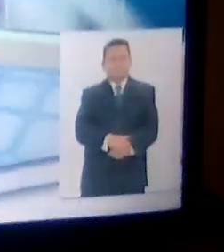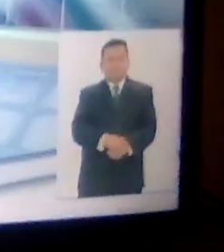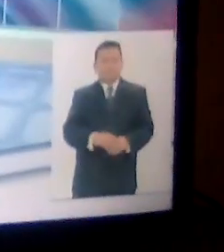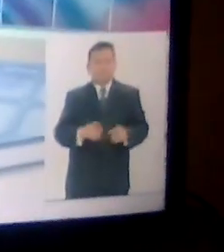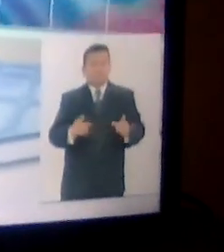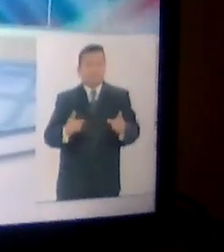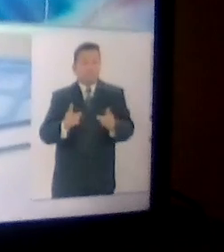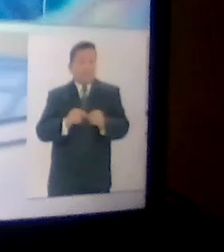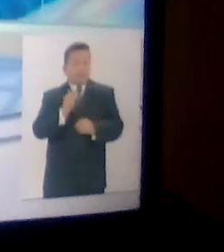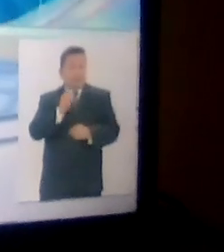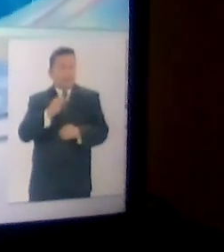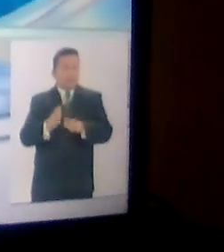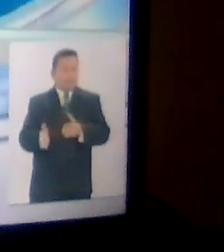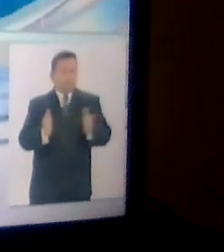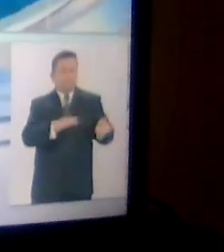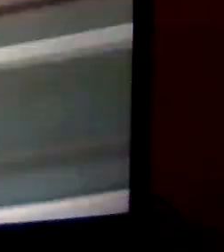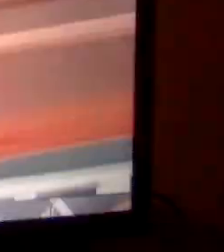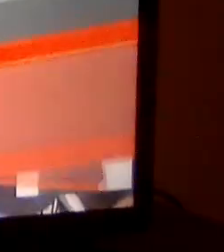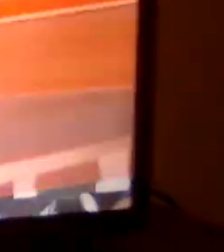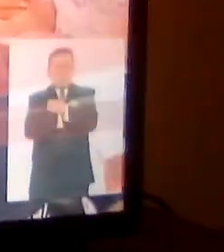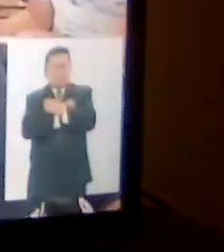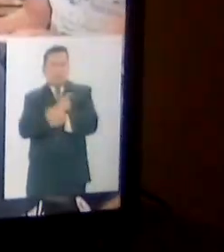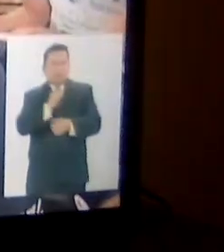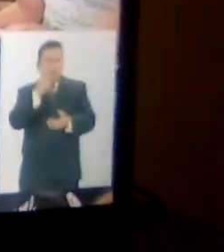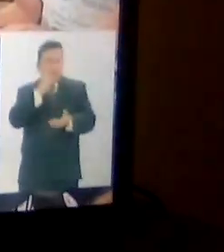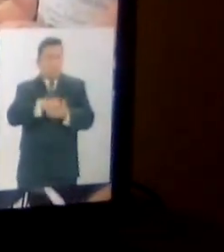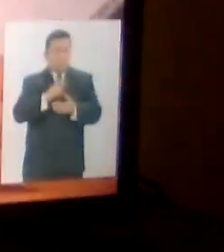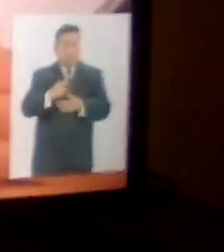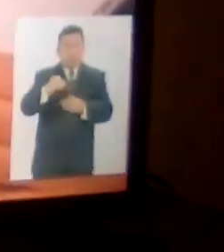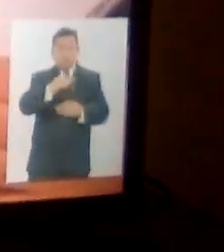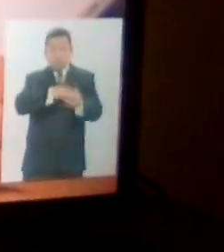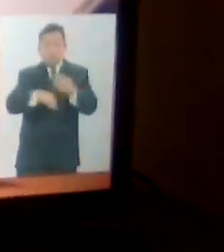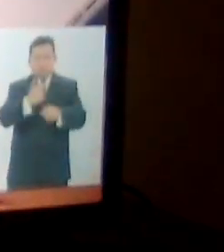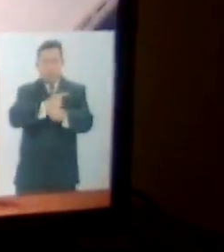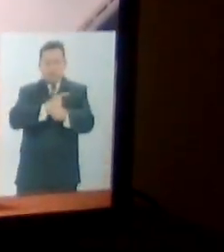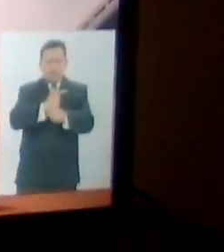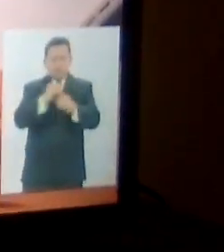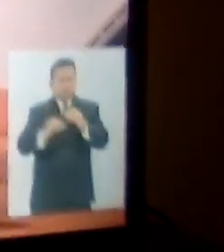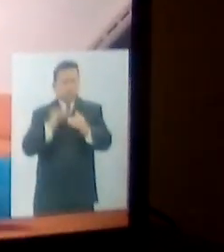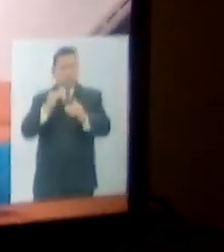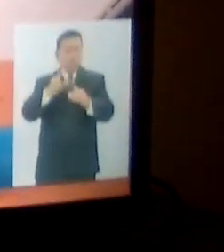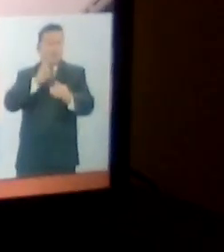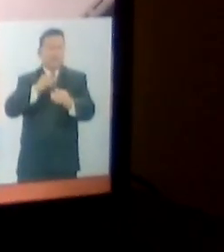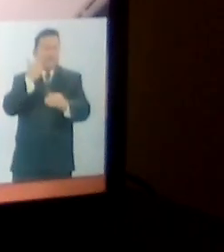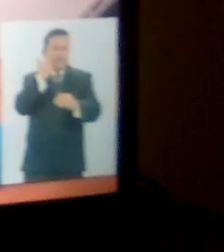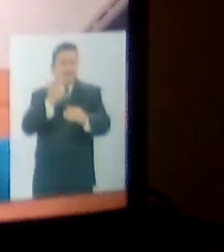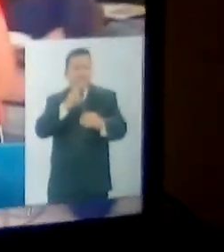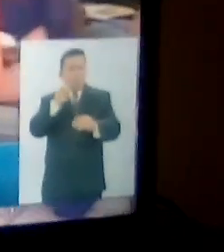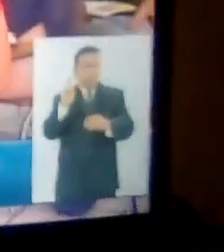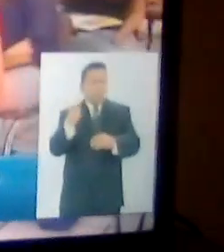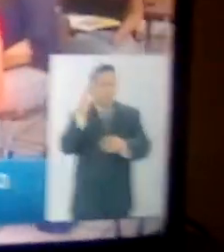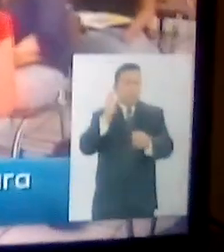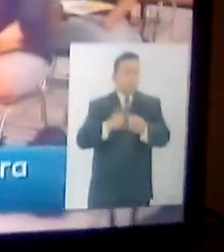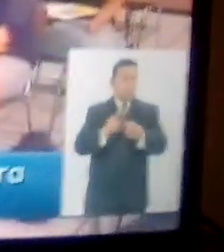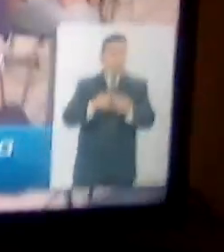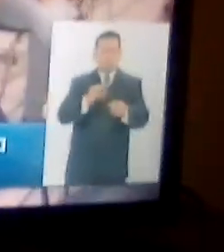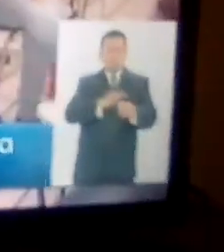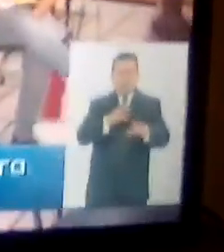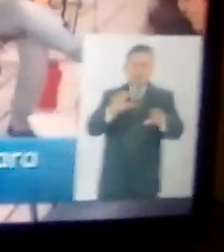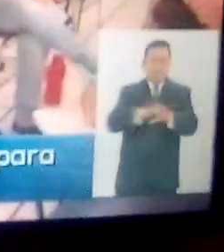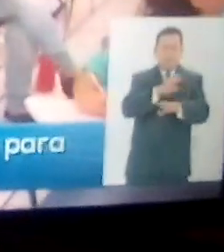Vamos a temas educativos. Estudiantes de nivel de licenciatura y posgrados buscan oportunidades en universidades del extranjero para ampliar